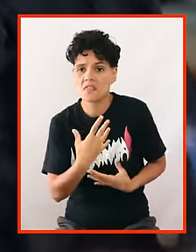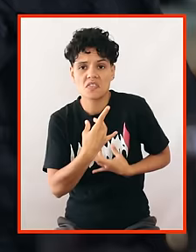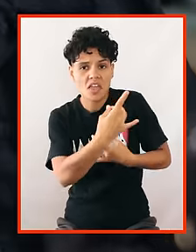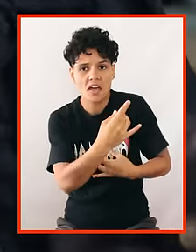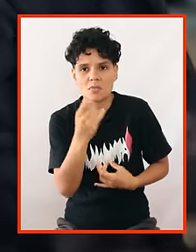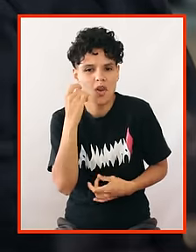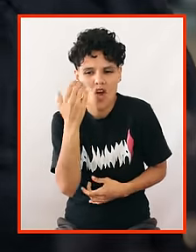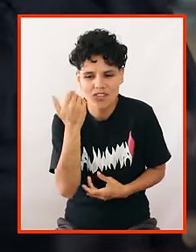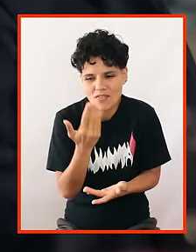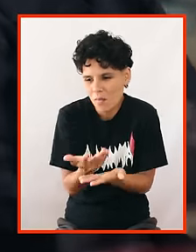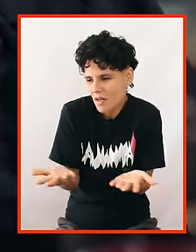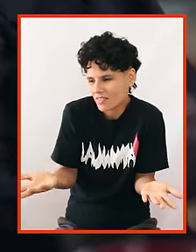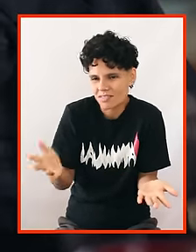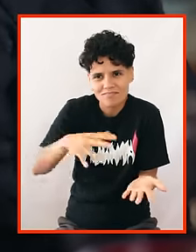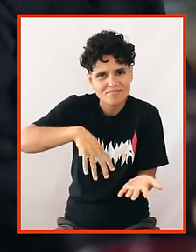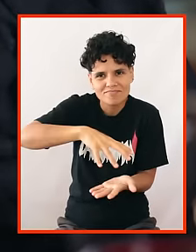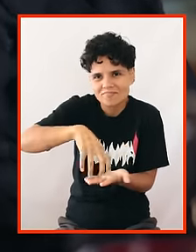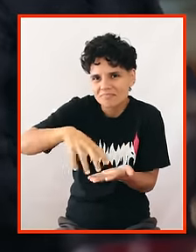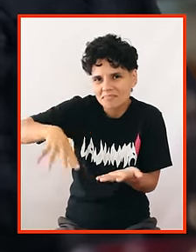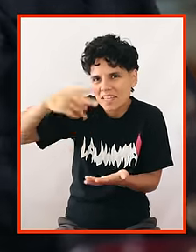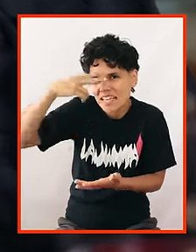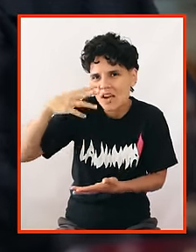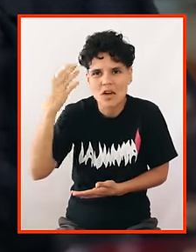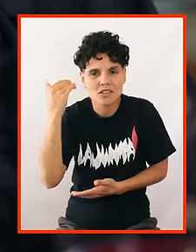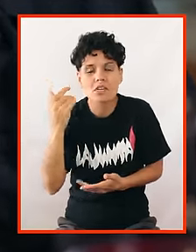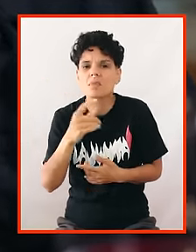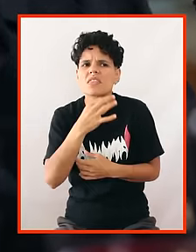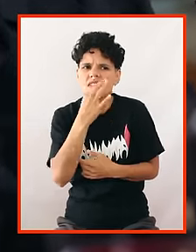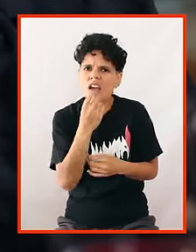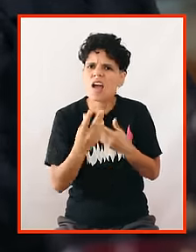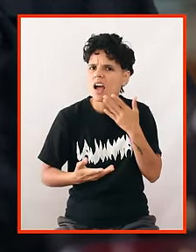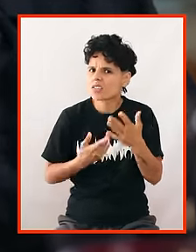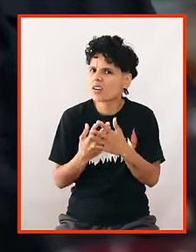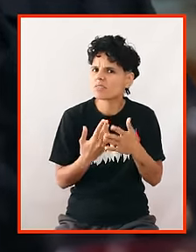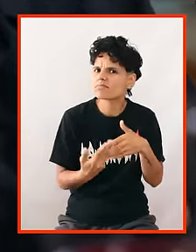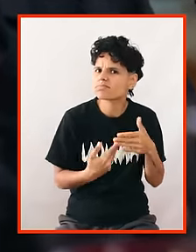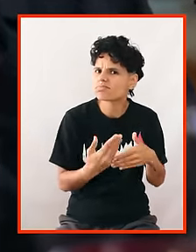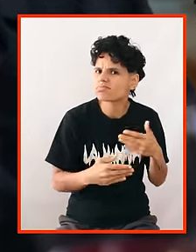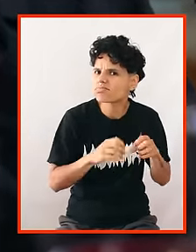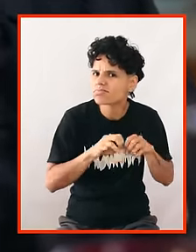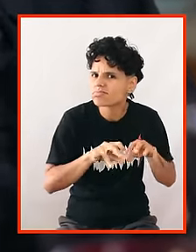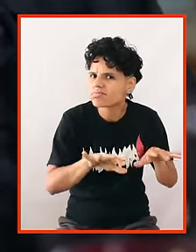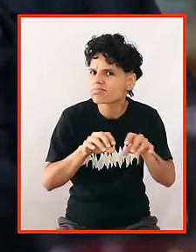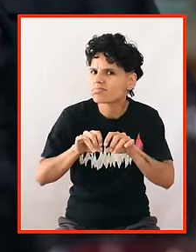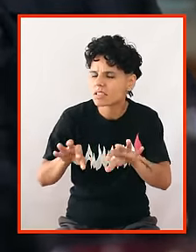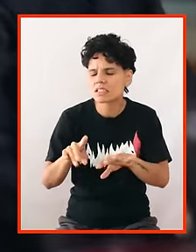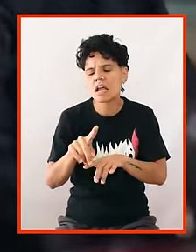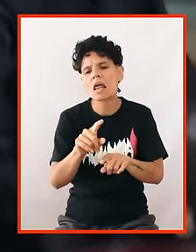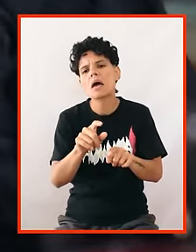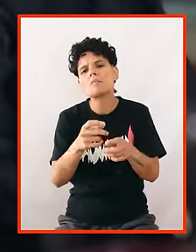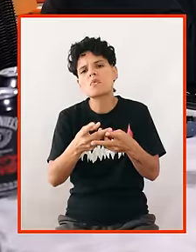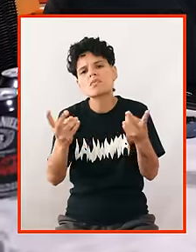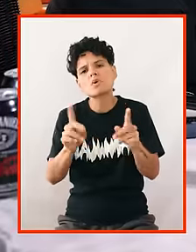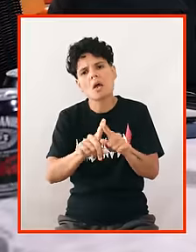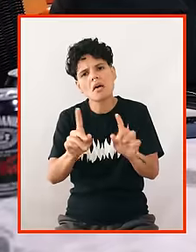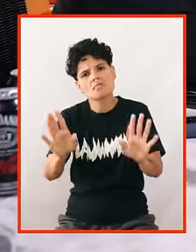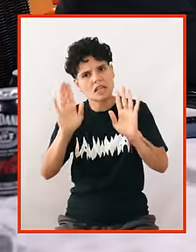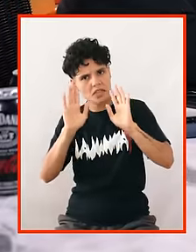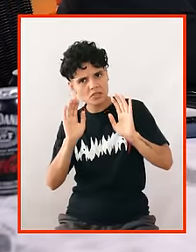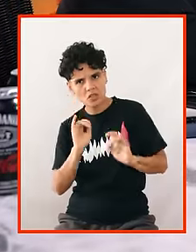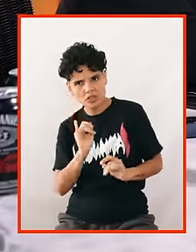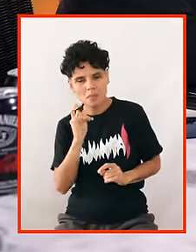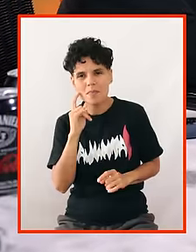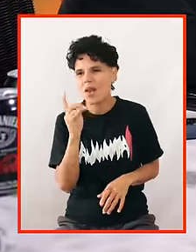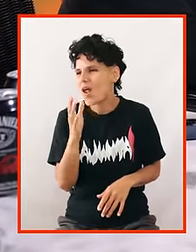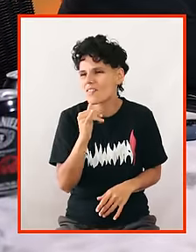pero no teníamos mucha idea de lo que estaba pasando allá. Nos habían contado de que, pucha, las canciones están haciendo algo, hay cierta atención del público, pero...